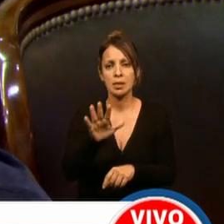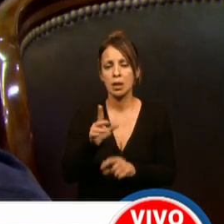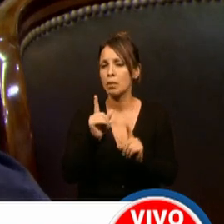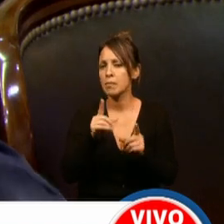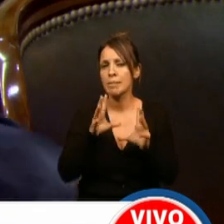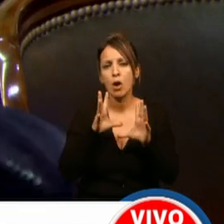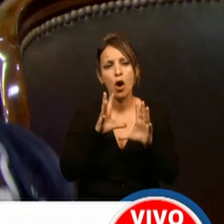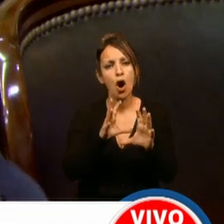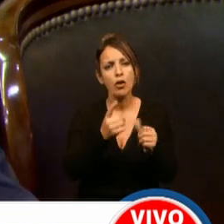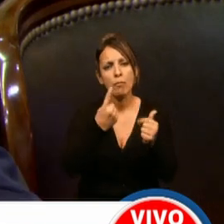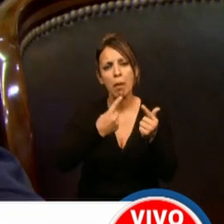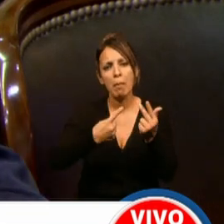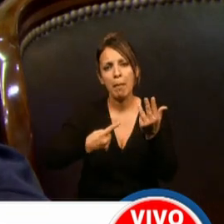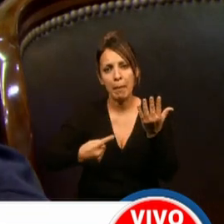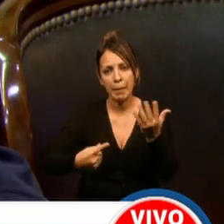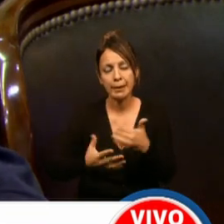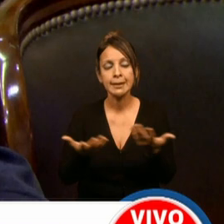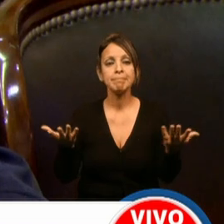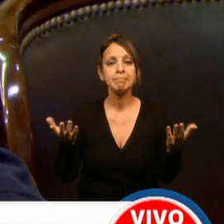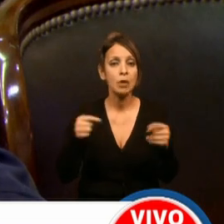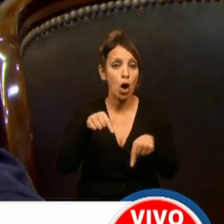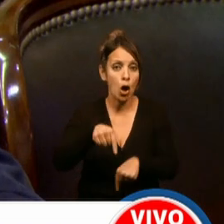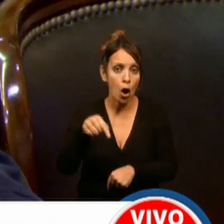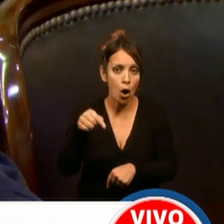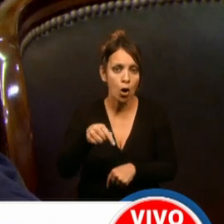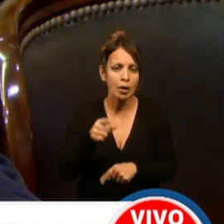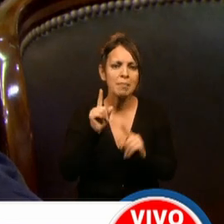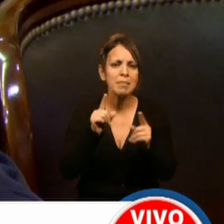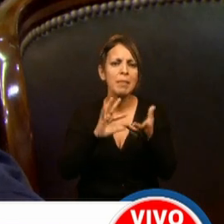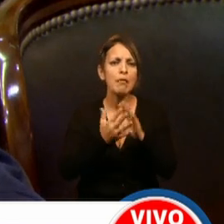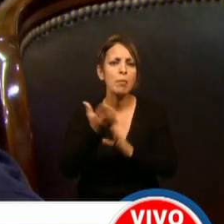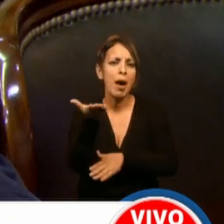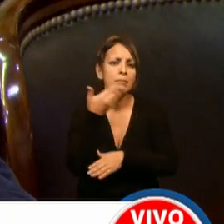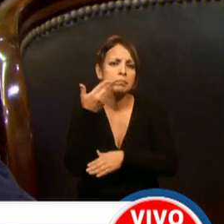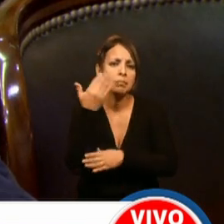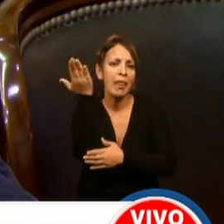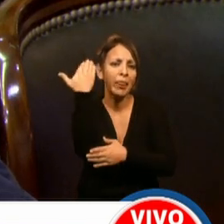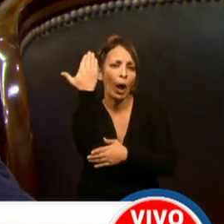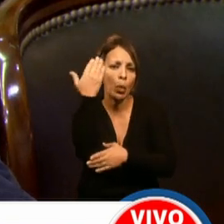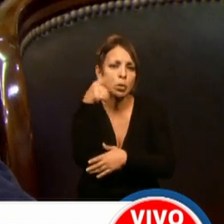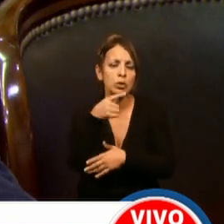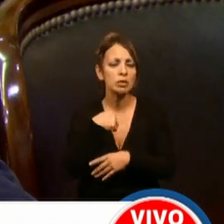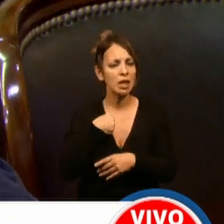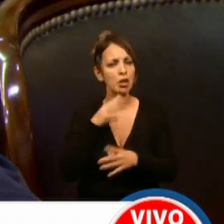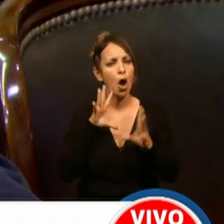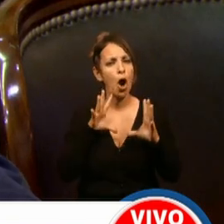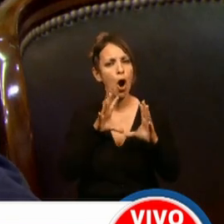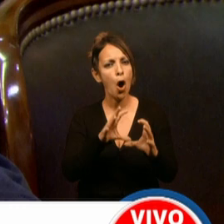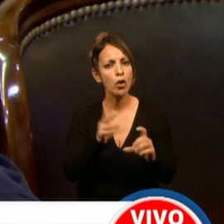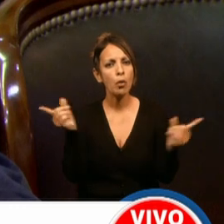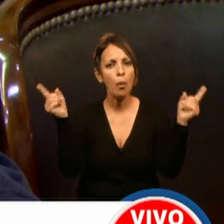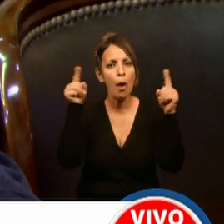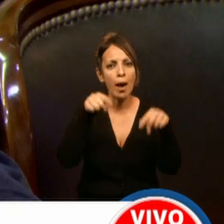hoy lamentablemente ese discurso del odio vuelve y esto en parte nos